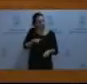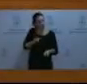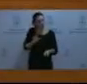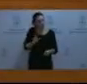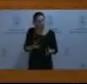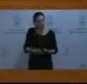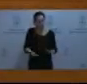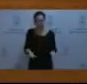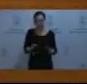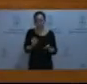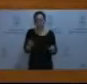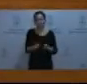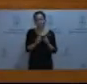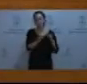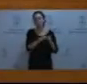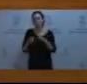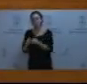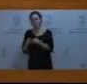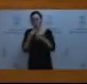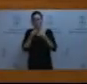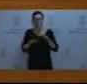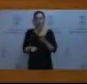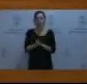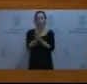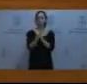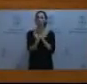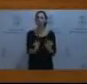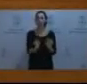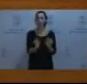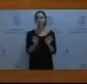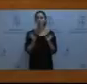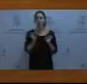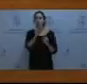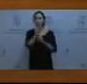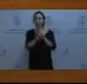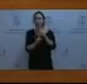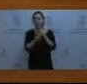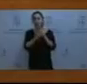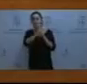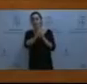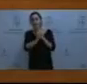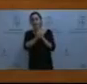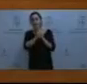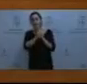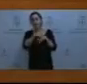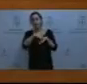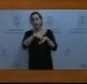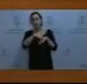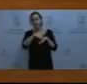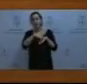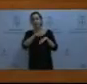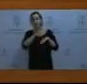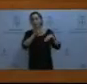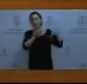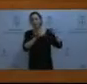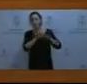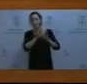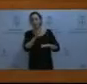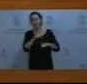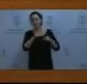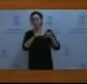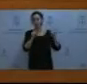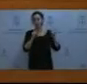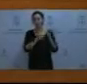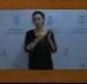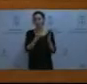otro símbolo, también siguieron con él, y que tenía, bueno, daba avisos de poder ser algo importante para Asturias y de caminar en la buena dirección. Pero este plan, desde